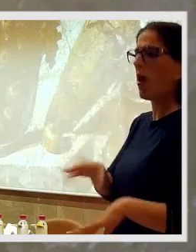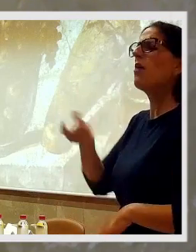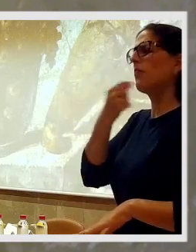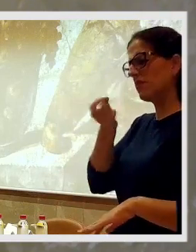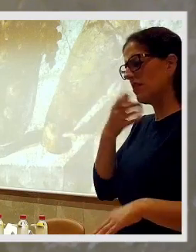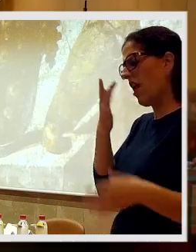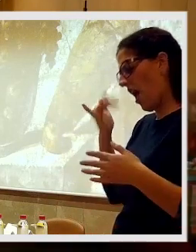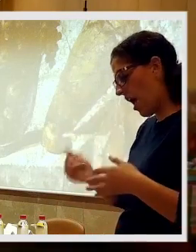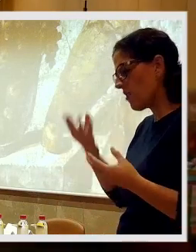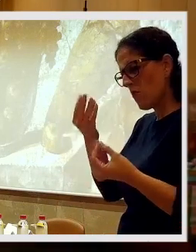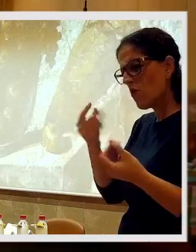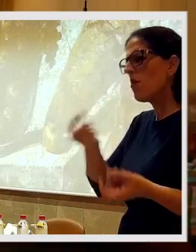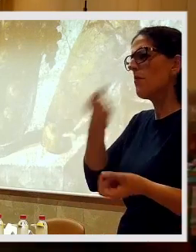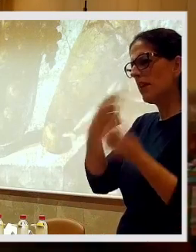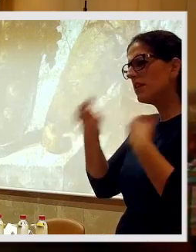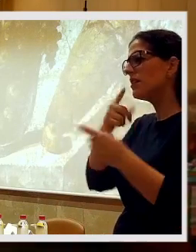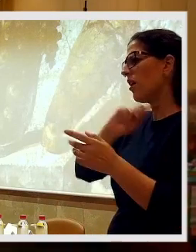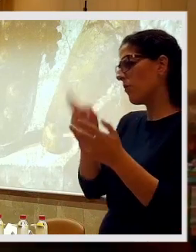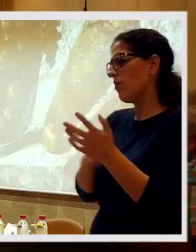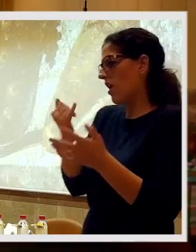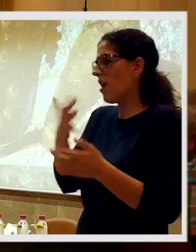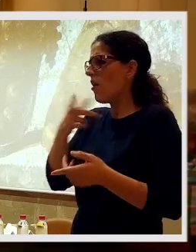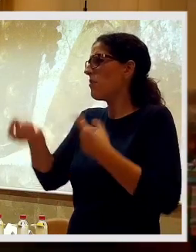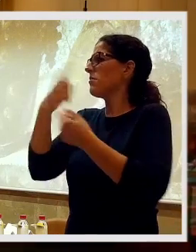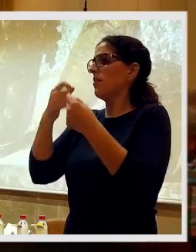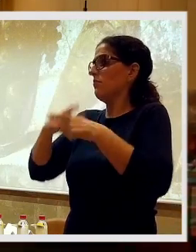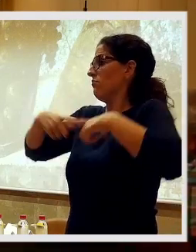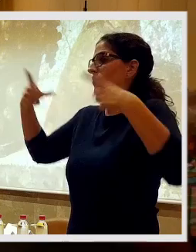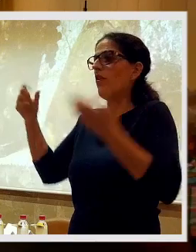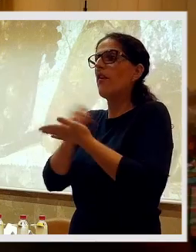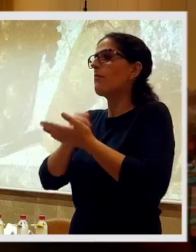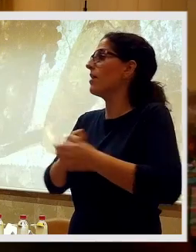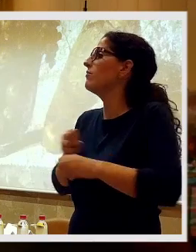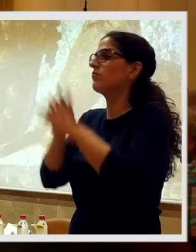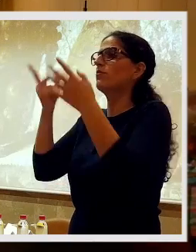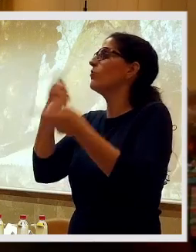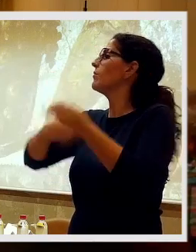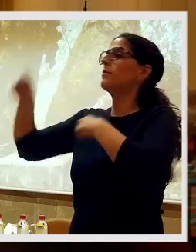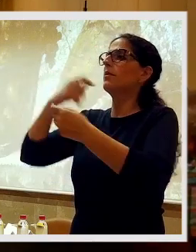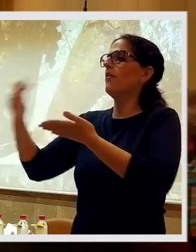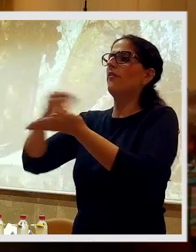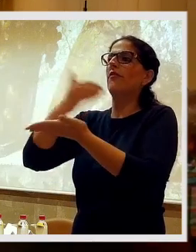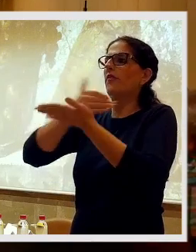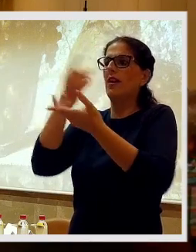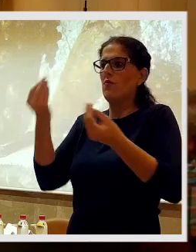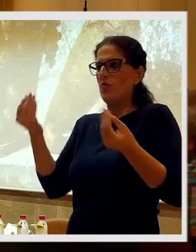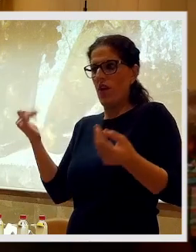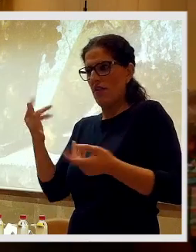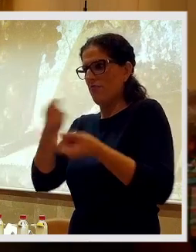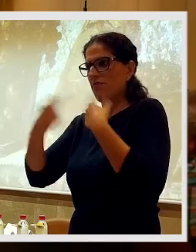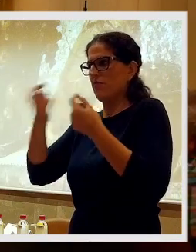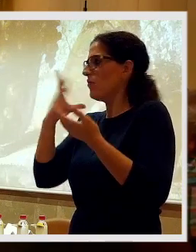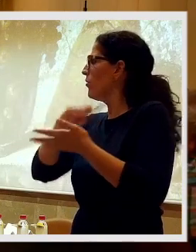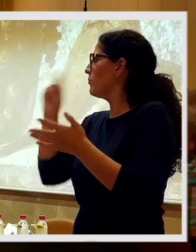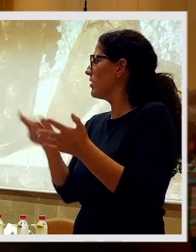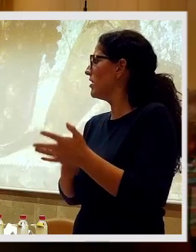tenemos auténticas maravillas, porque yo creo que hoy día, en el año 2016, casi hemos llegado al tope ya, que no nos hacen falta muchos